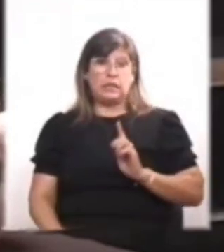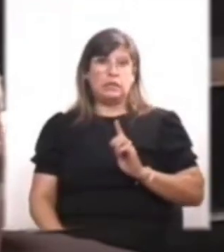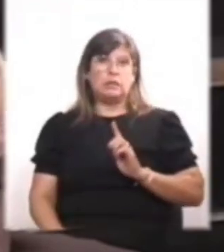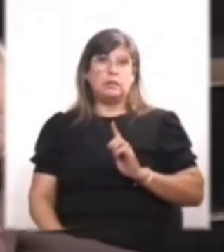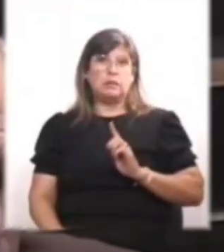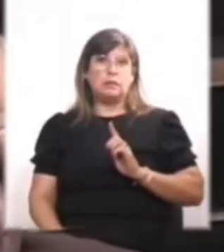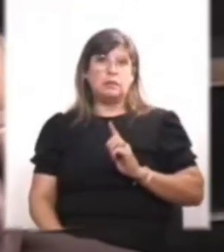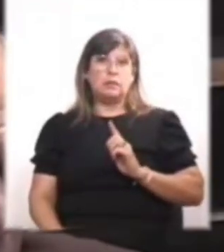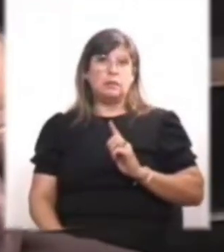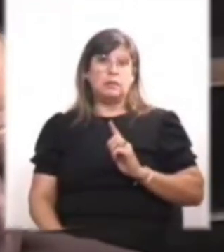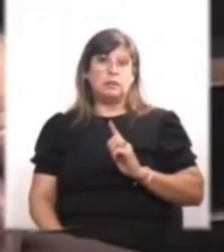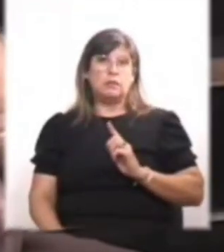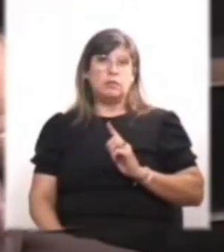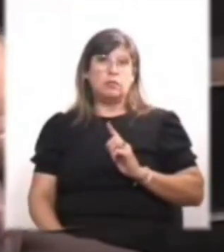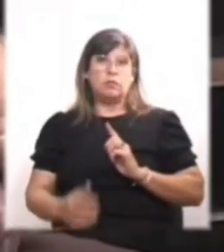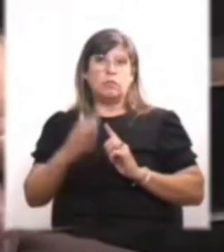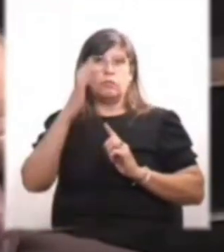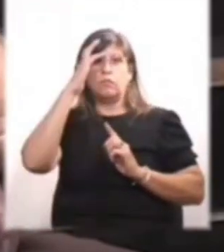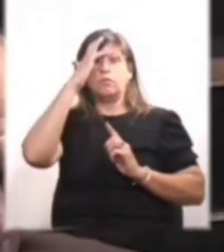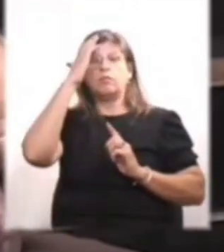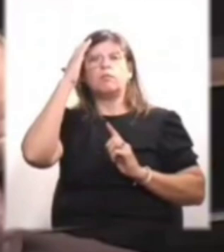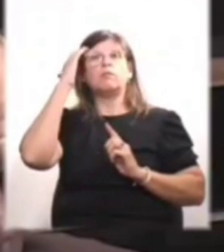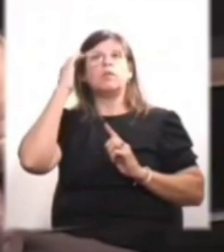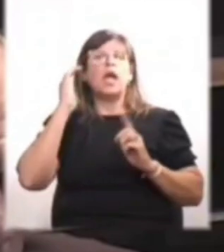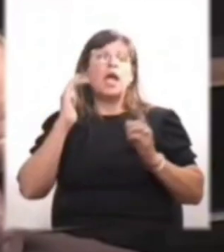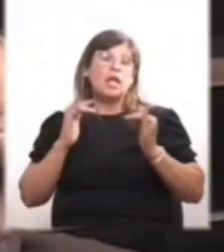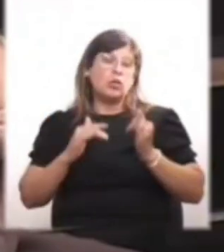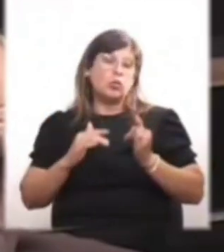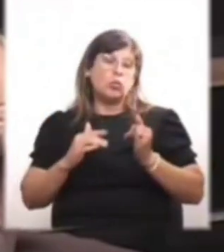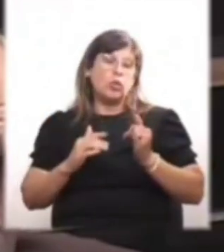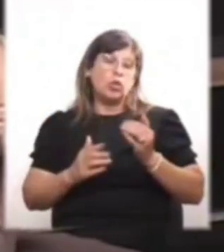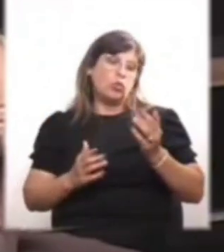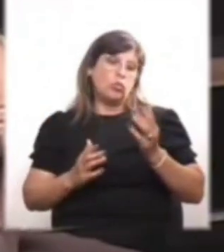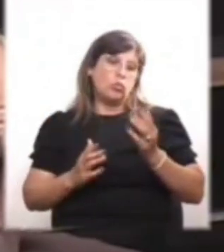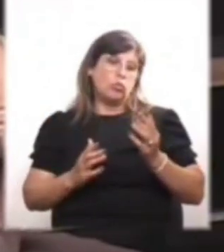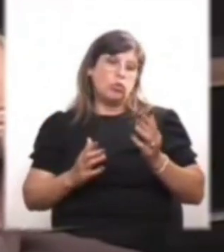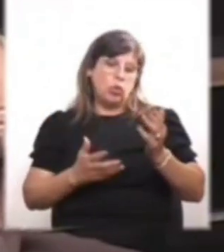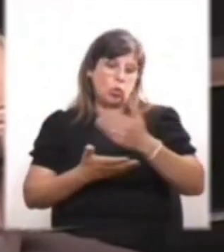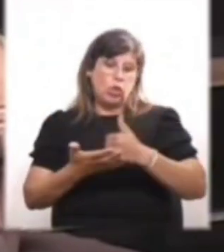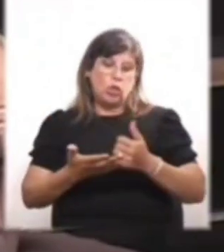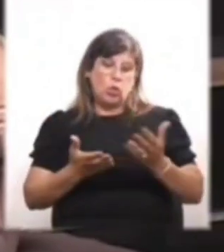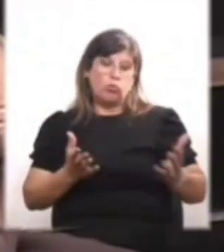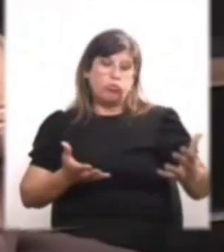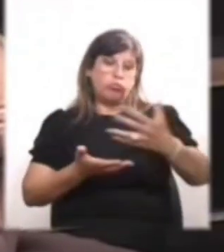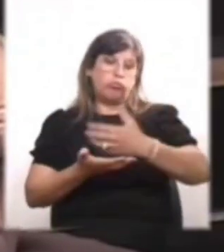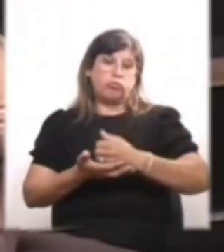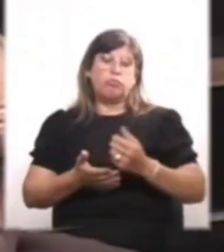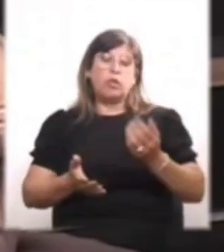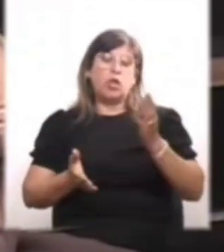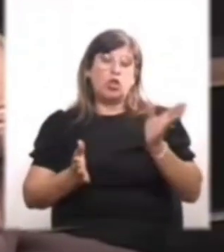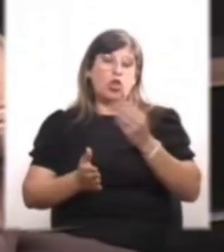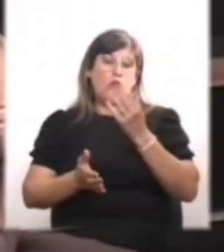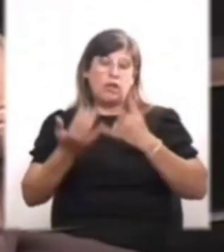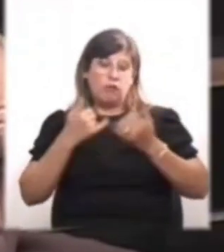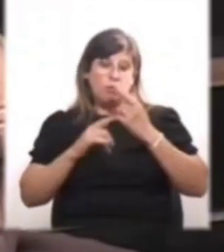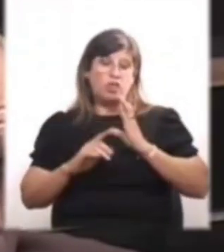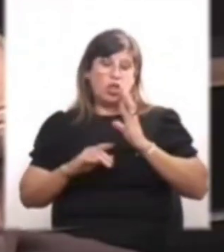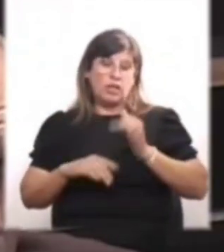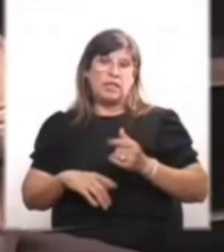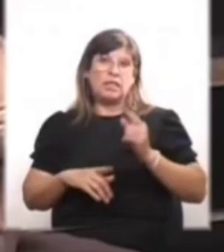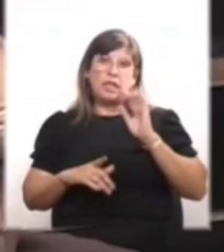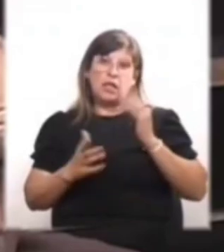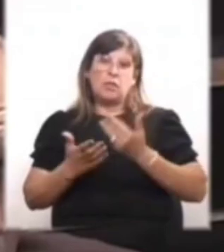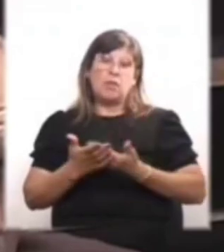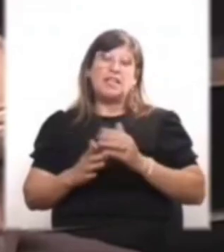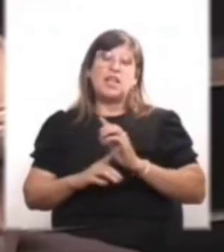se muñeron de toda la información que tenían y plantearon también no